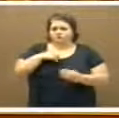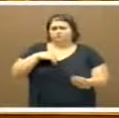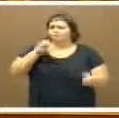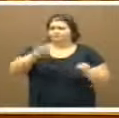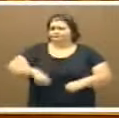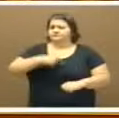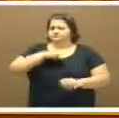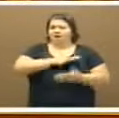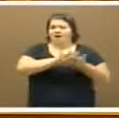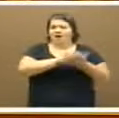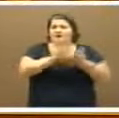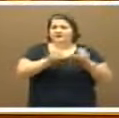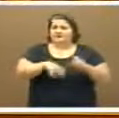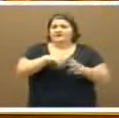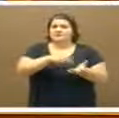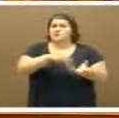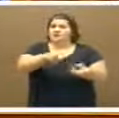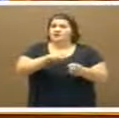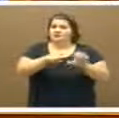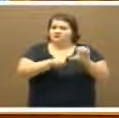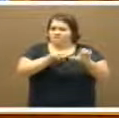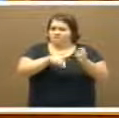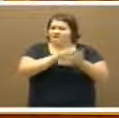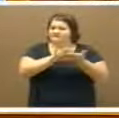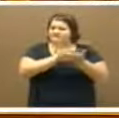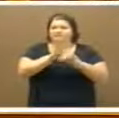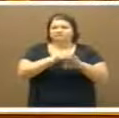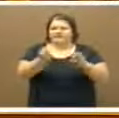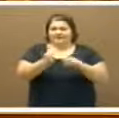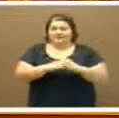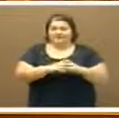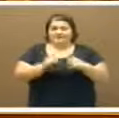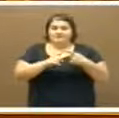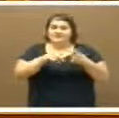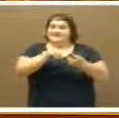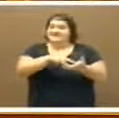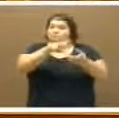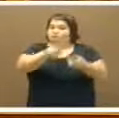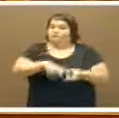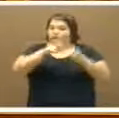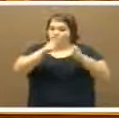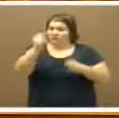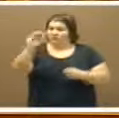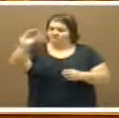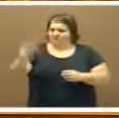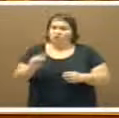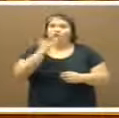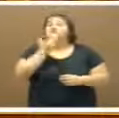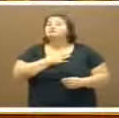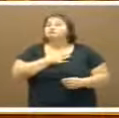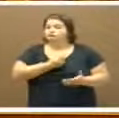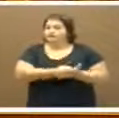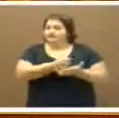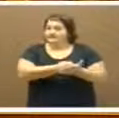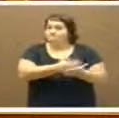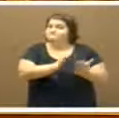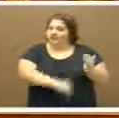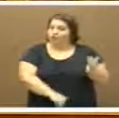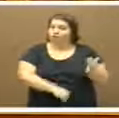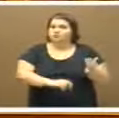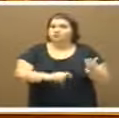del esquema tributario que hay en Extremadura para bajar los impuestos a quien se les puede bajar y subir los impuestos